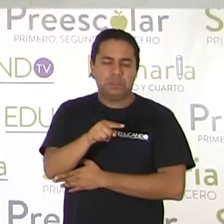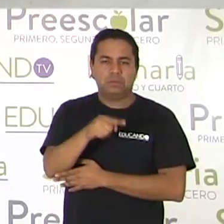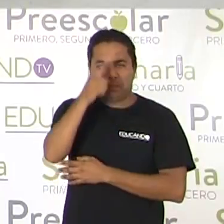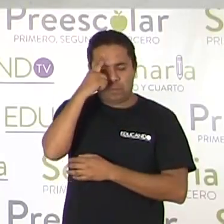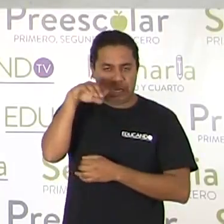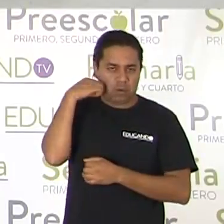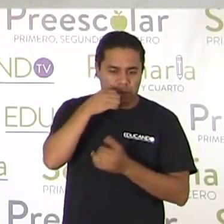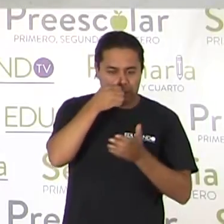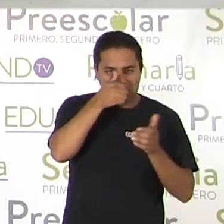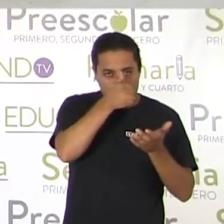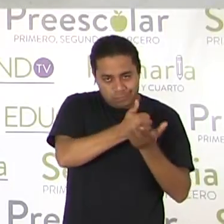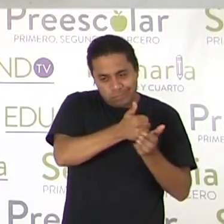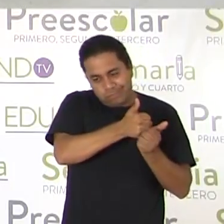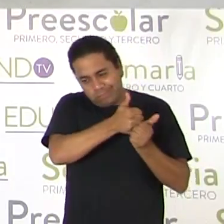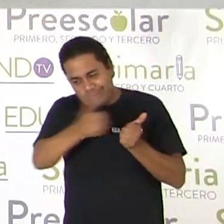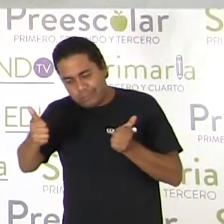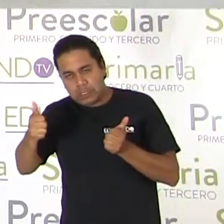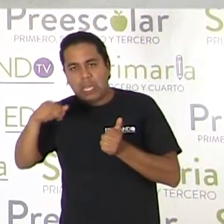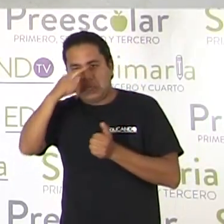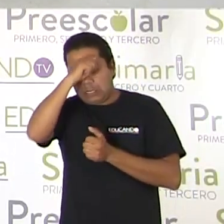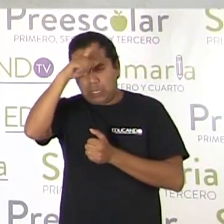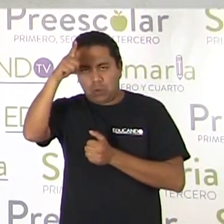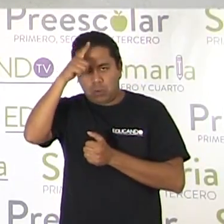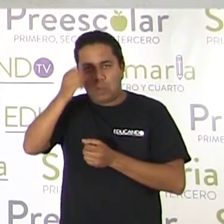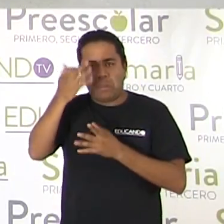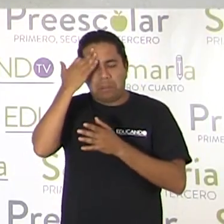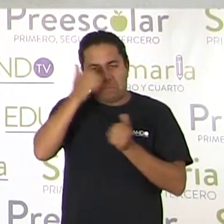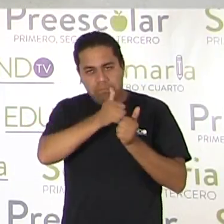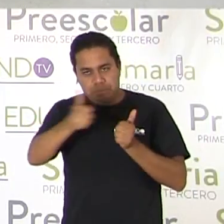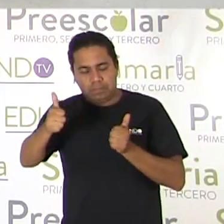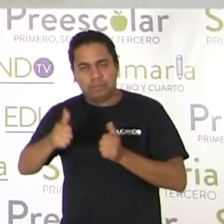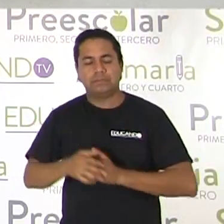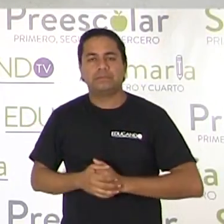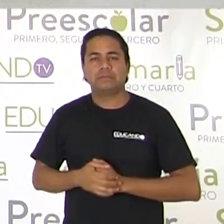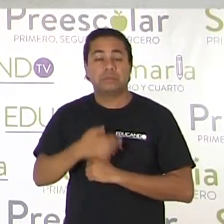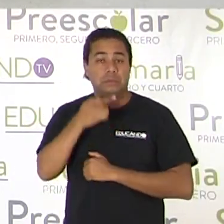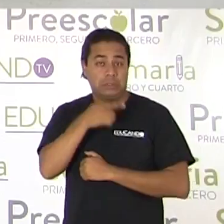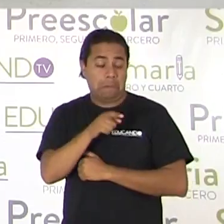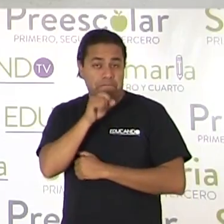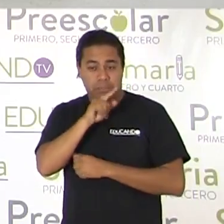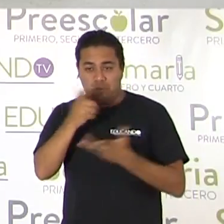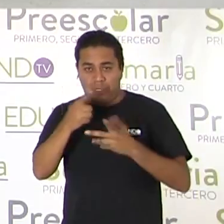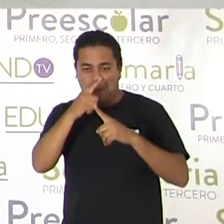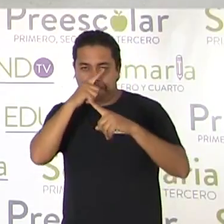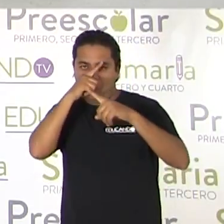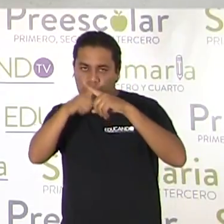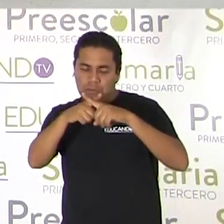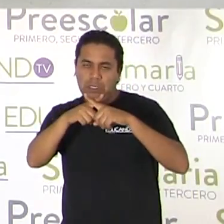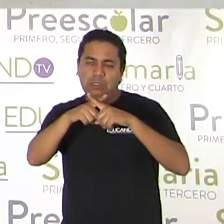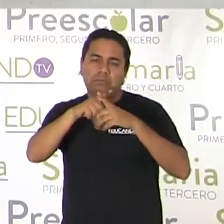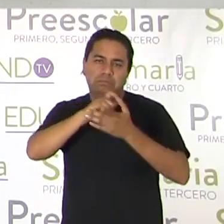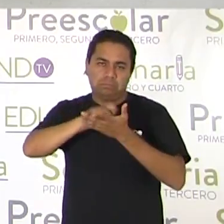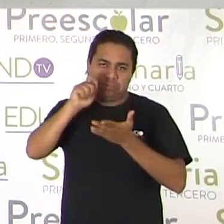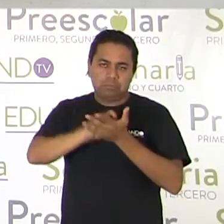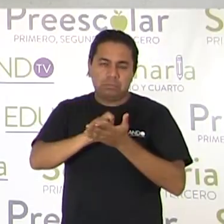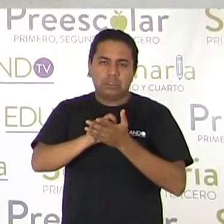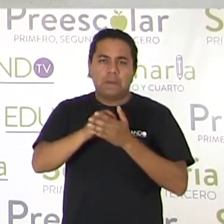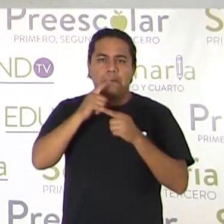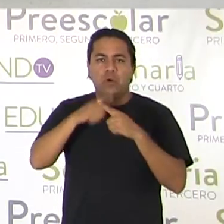puntos, o que nos podemos llevar entre esos dos puntos. Y vamos a hacer ahí también una multiplicación. Esto lo vamos a multiplicar